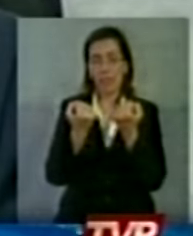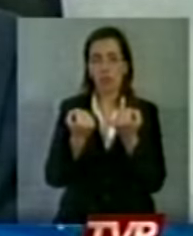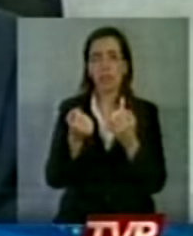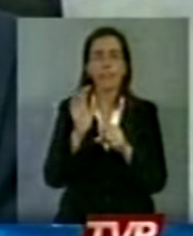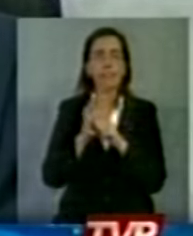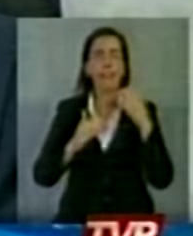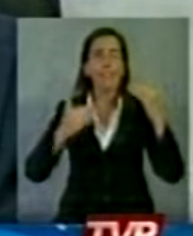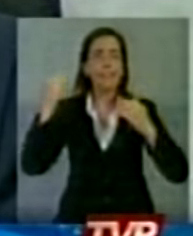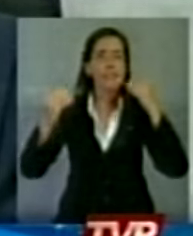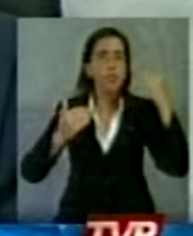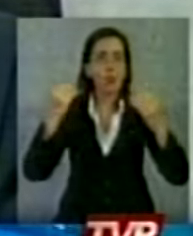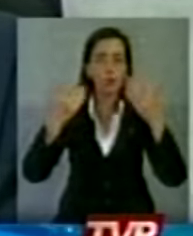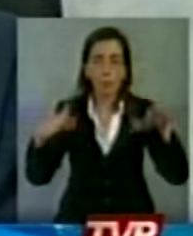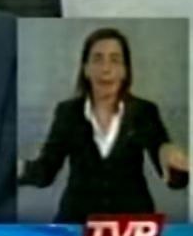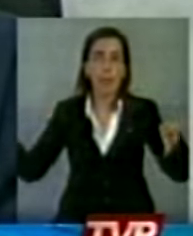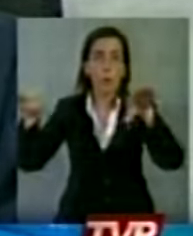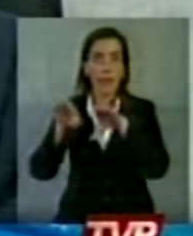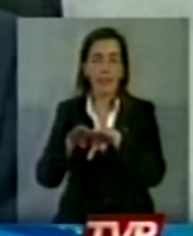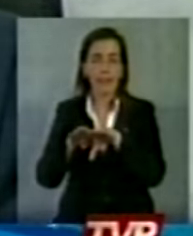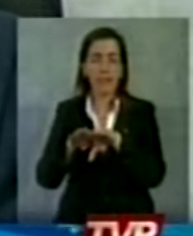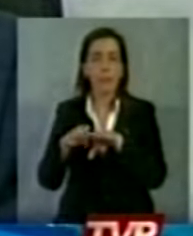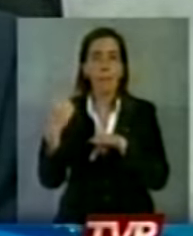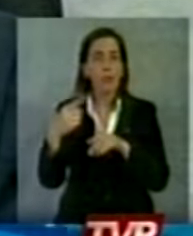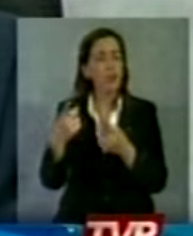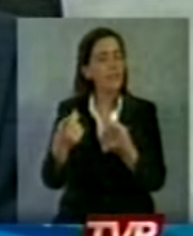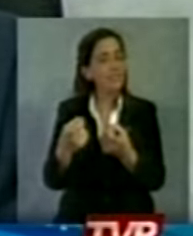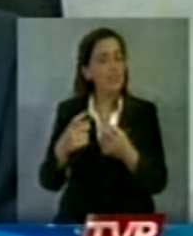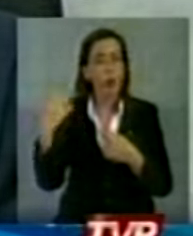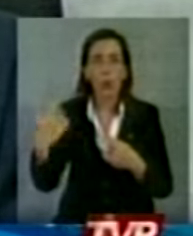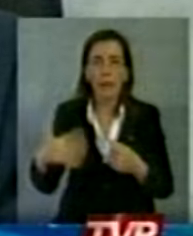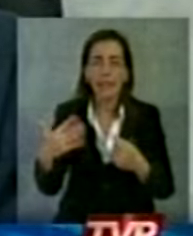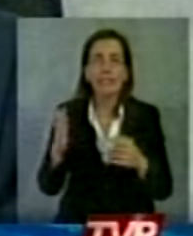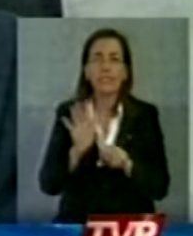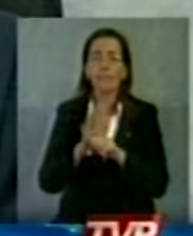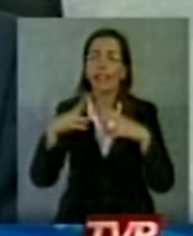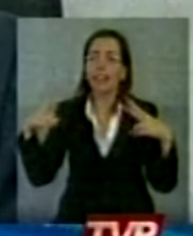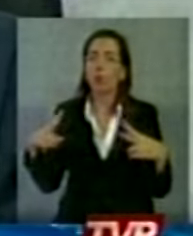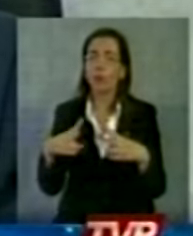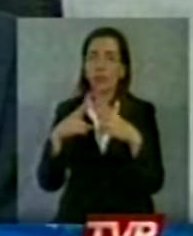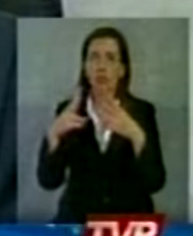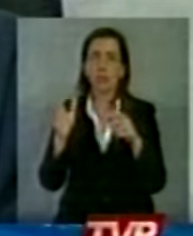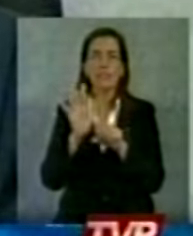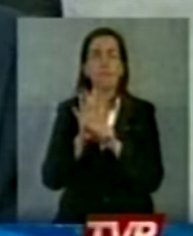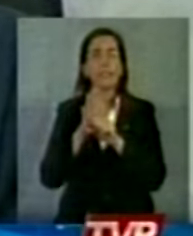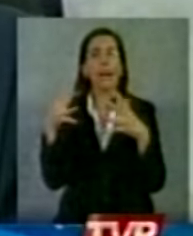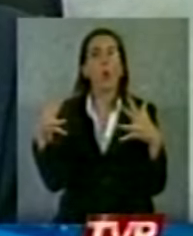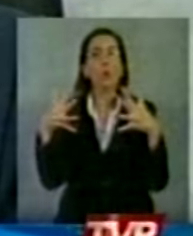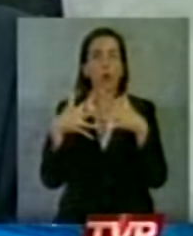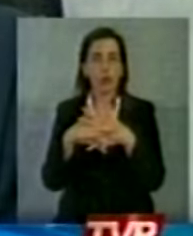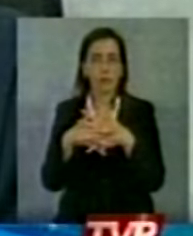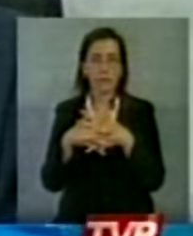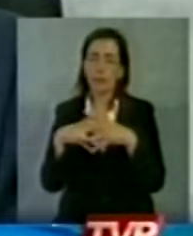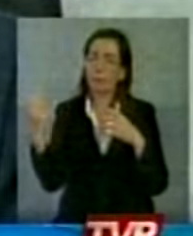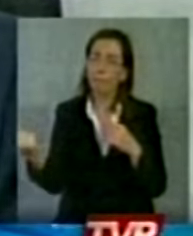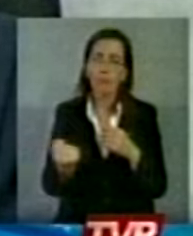desarrollo en equidad, requiere de nuestro encuentro y de nuestra unión para hacerlo